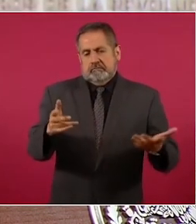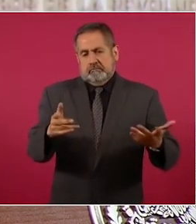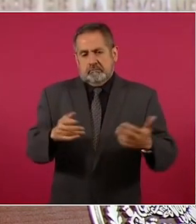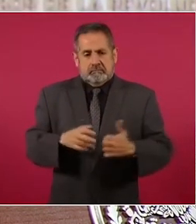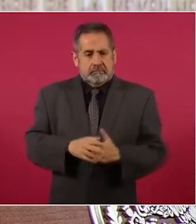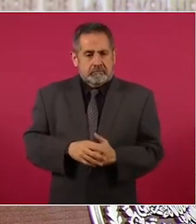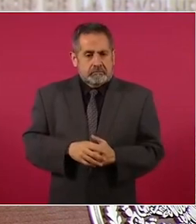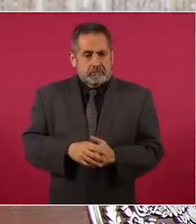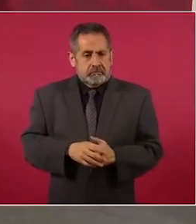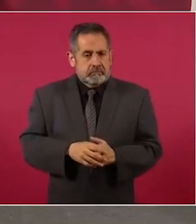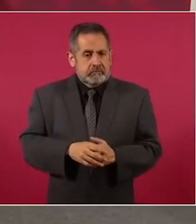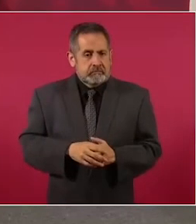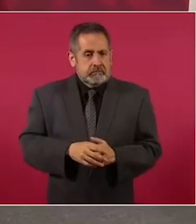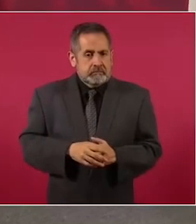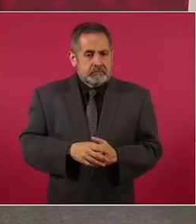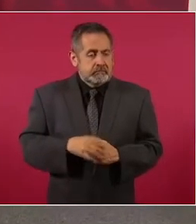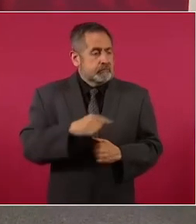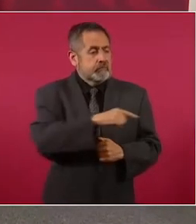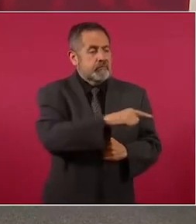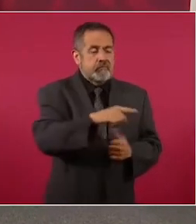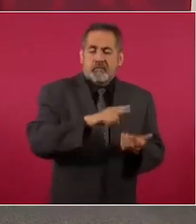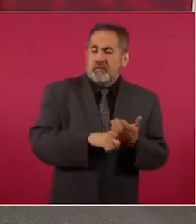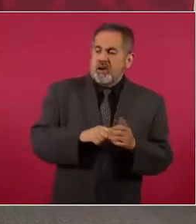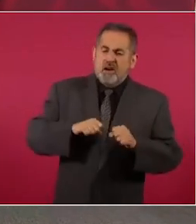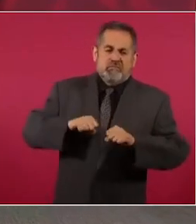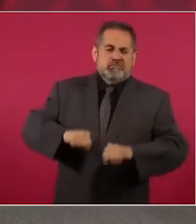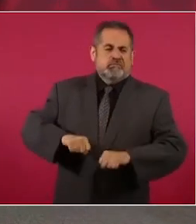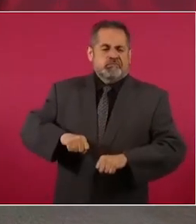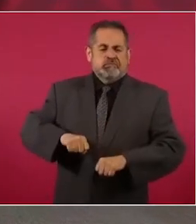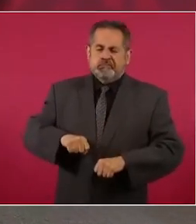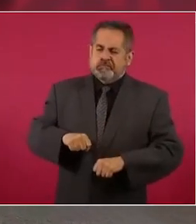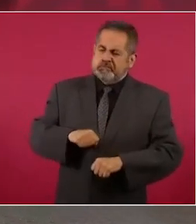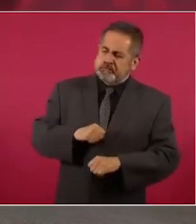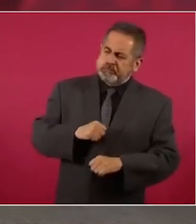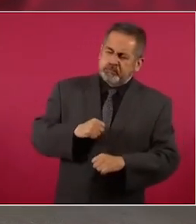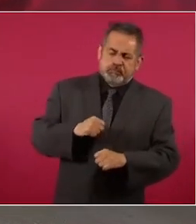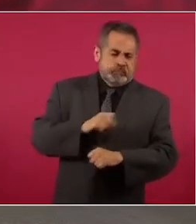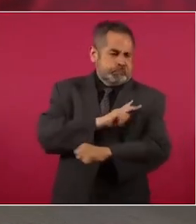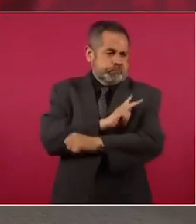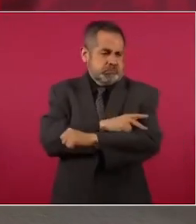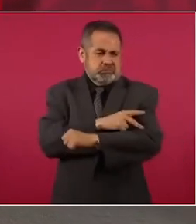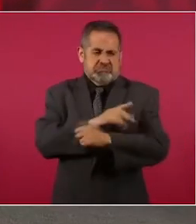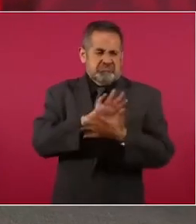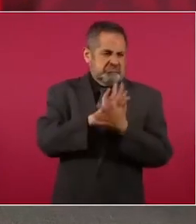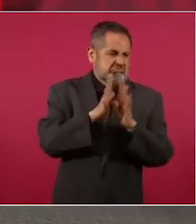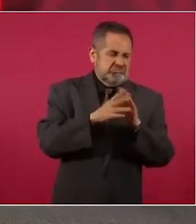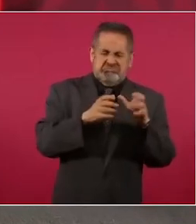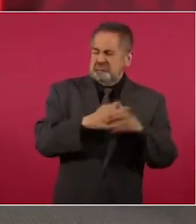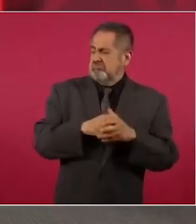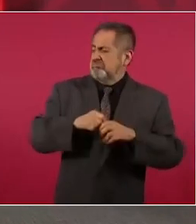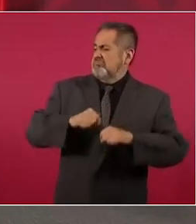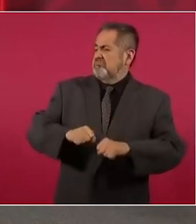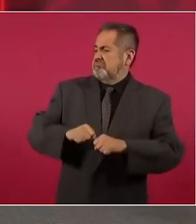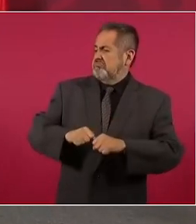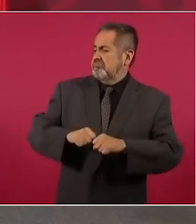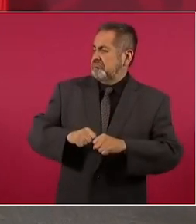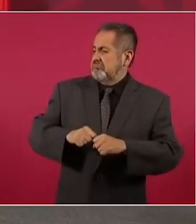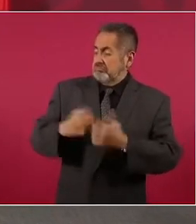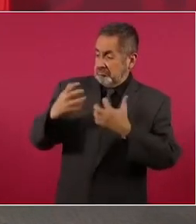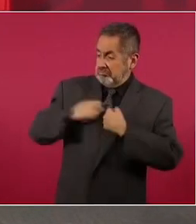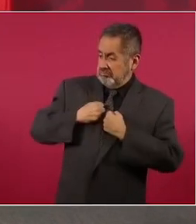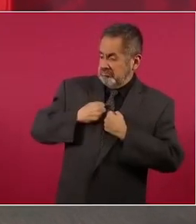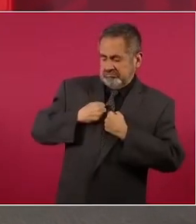tienen mucho poder porque pertenecen a la delincuencia